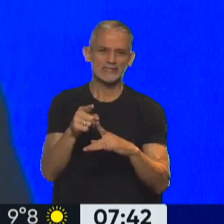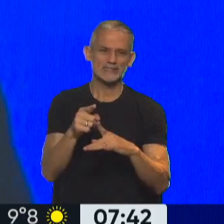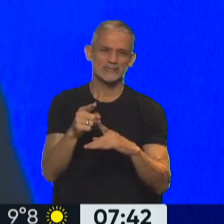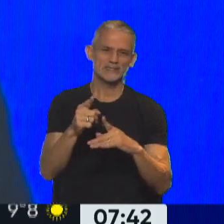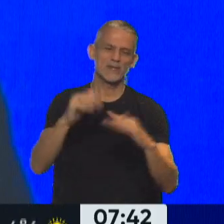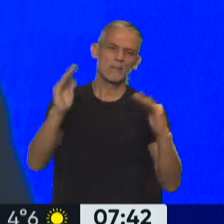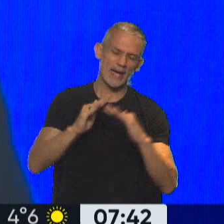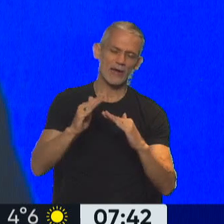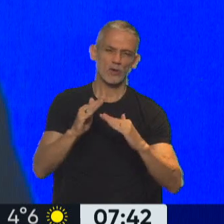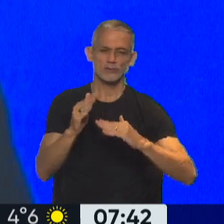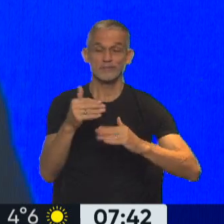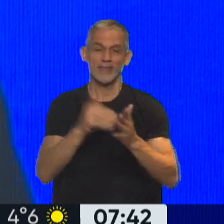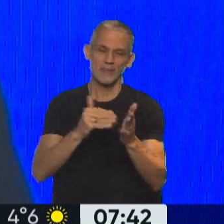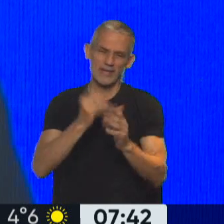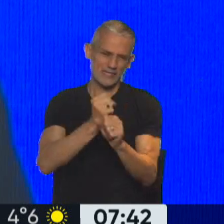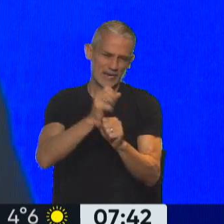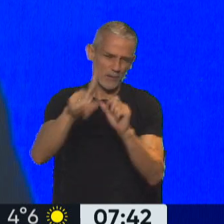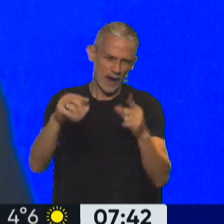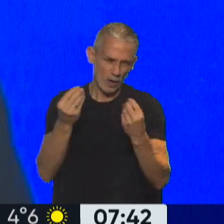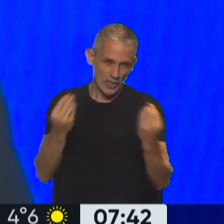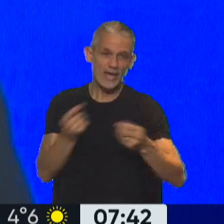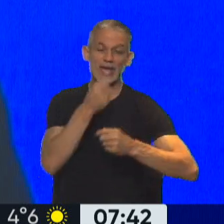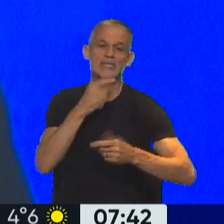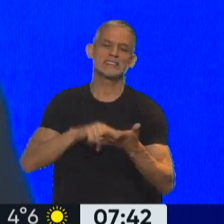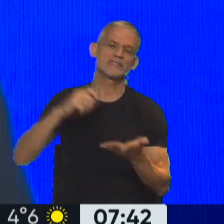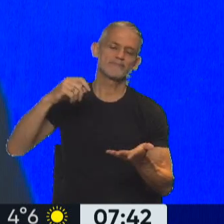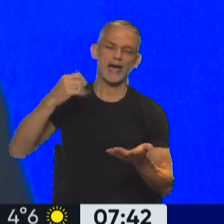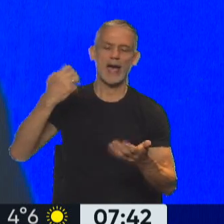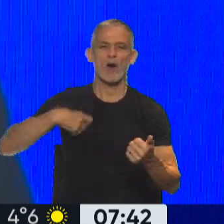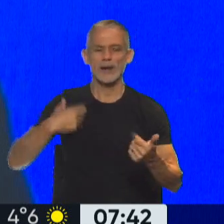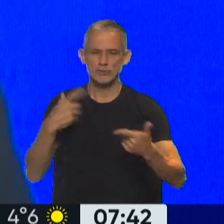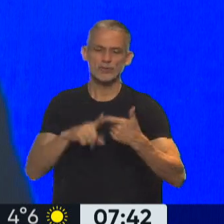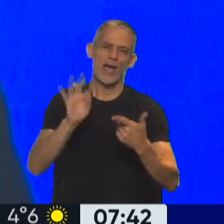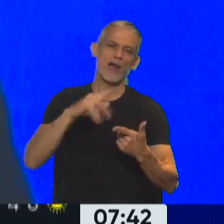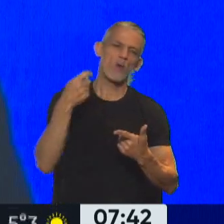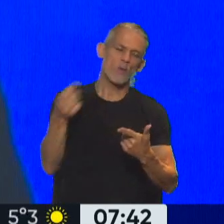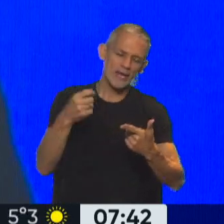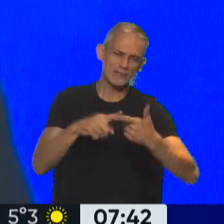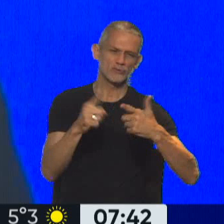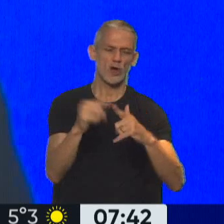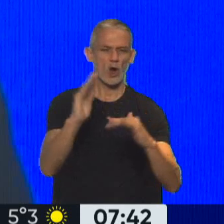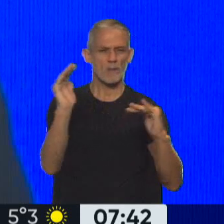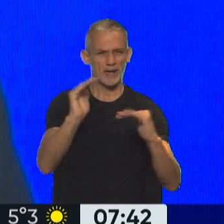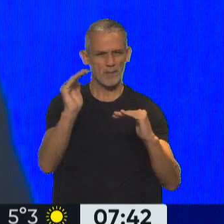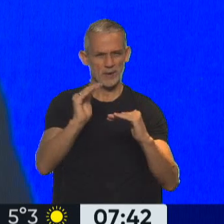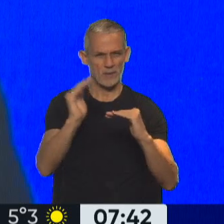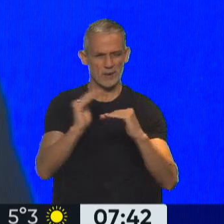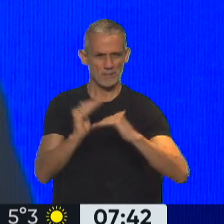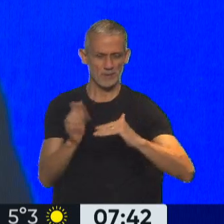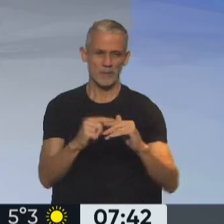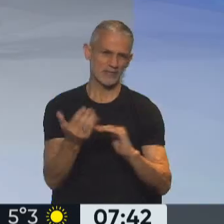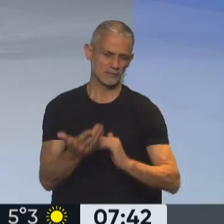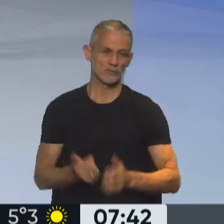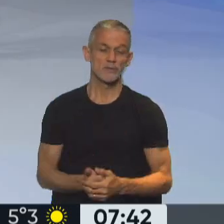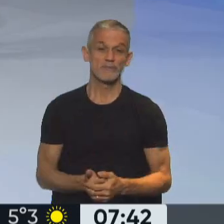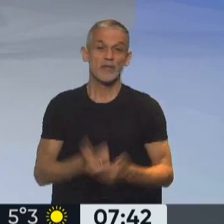redundancia, de acuerdo al trabajo que tengas, si tenés prepaga, si cobras jubilación, si, bueno, un montón de cuestiones. Lo que pasa es que lo que no